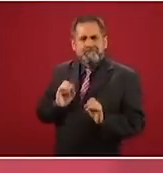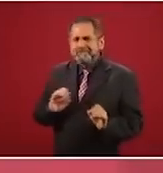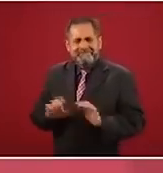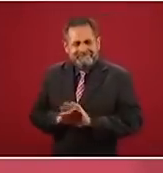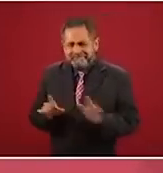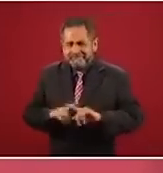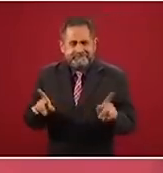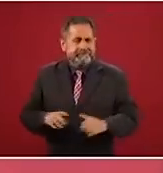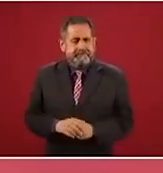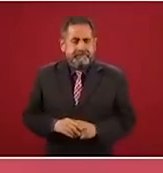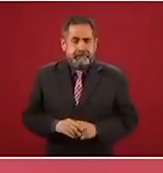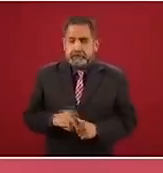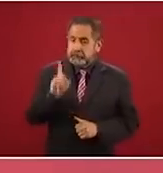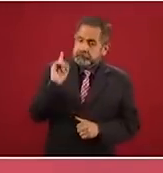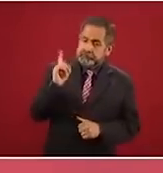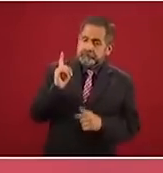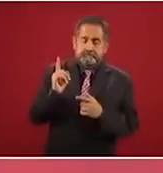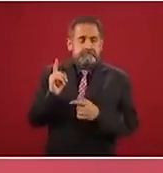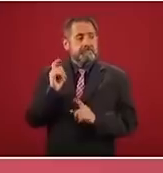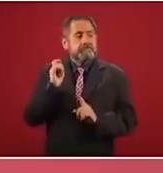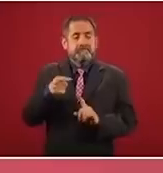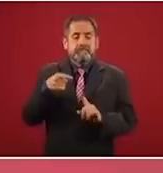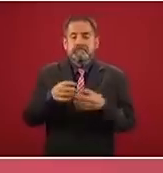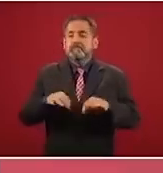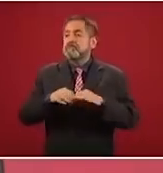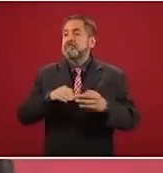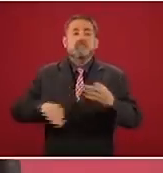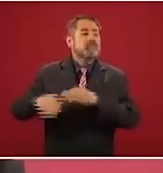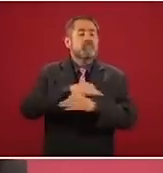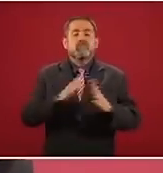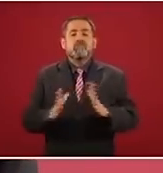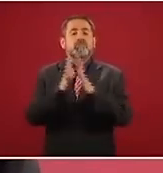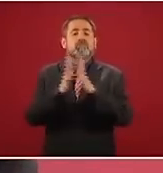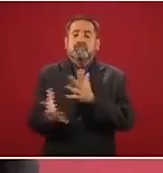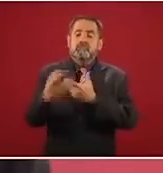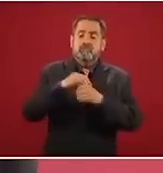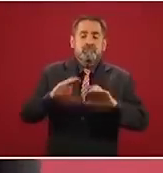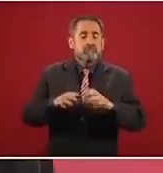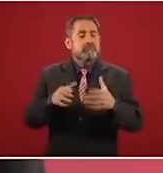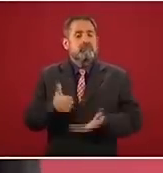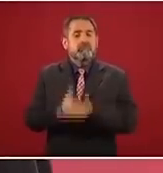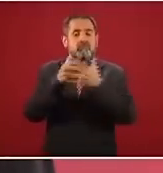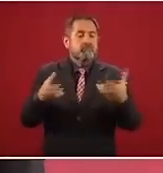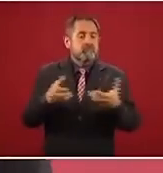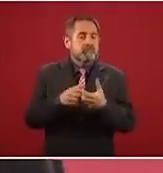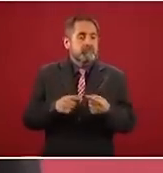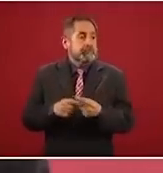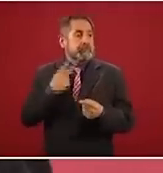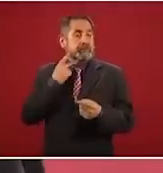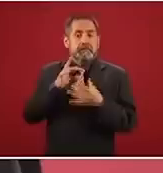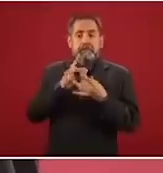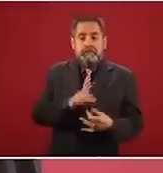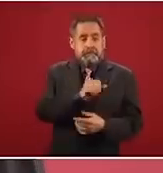Y es muy importante que todos participemos, que todos ayudemos. La política no es nada más asunto